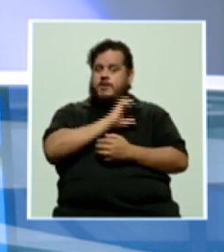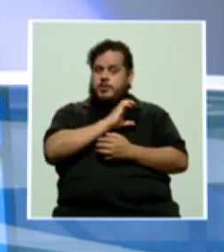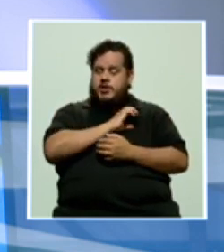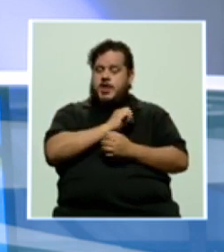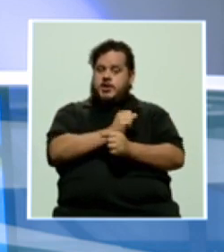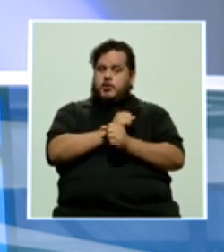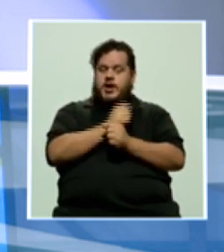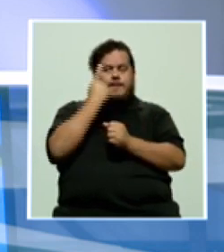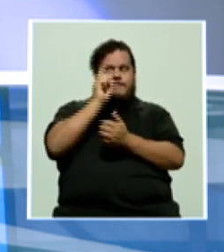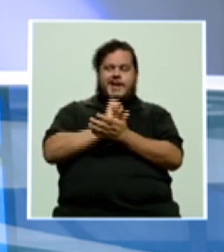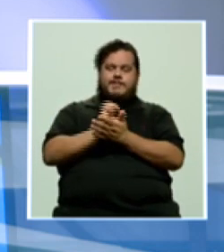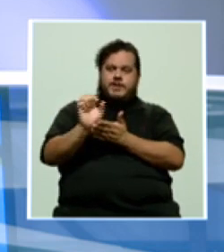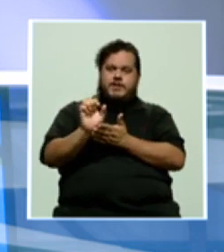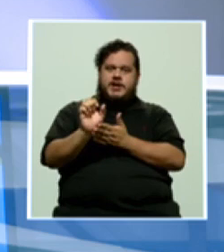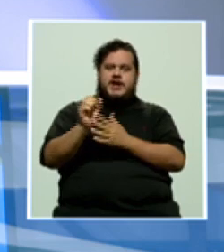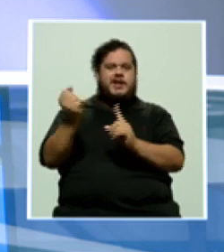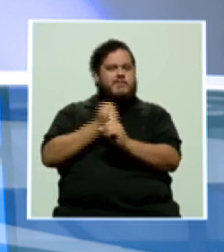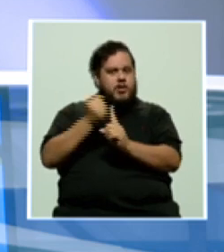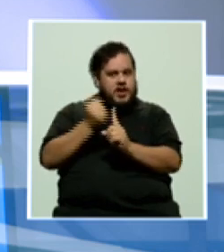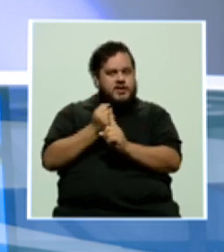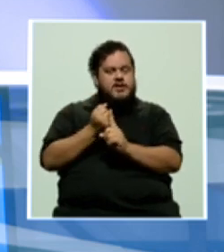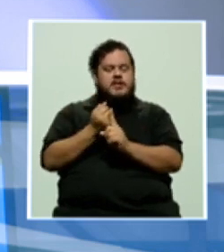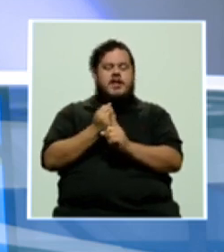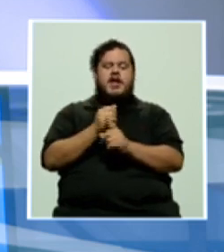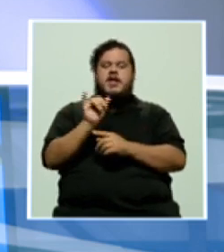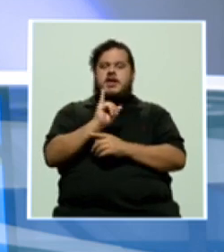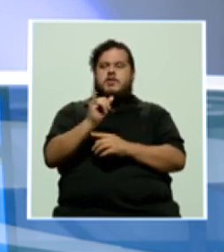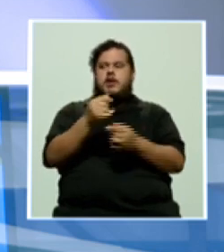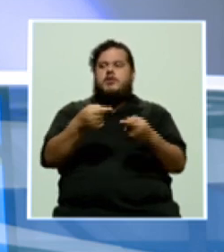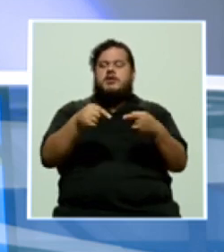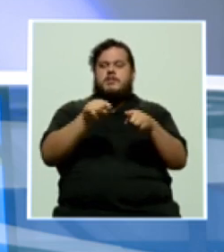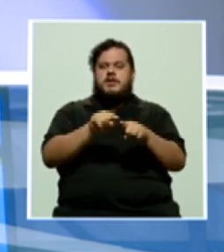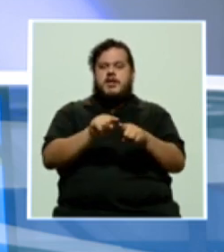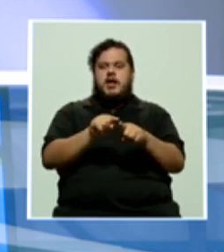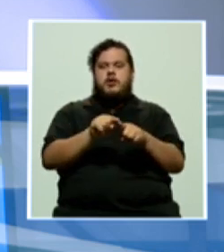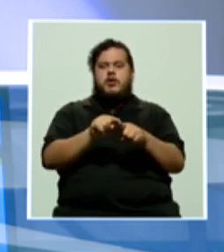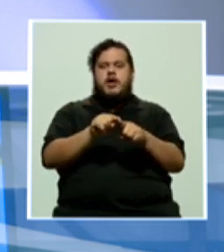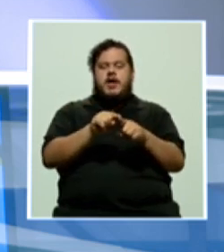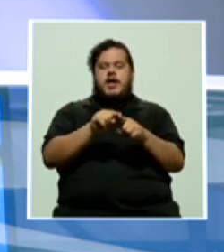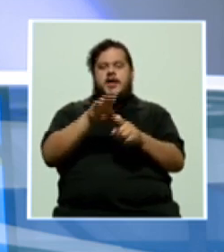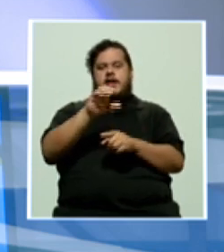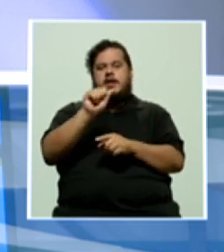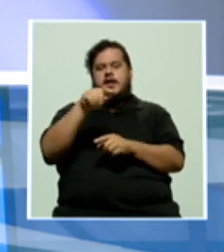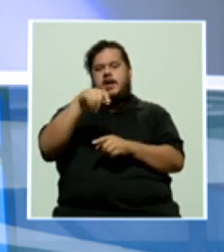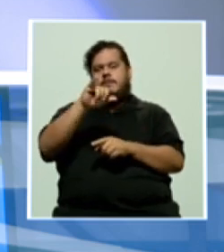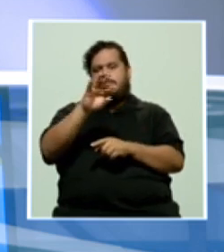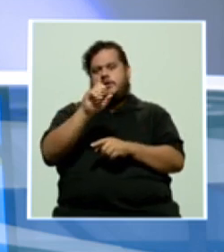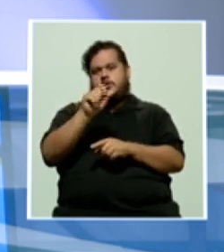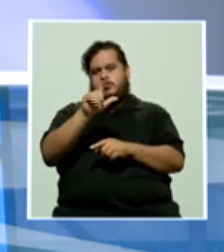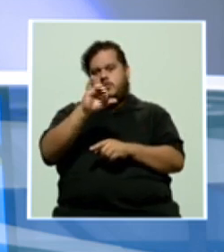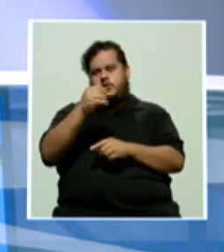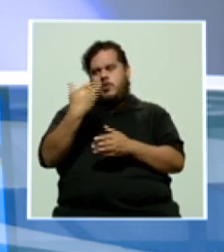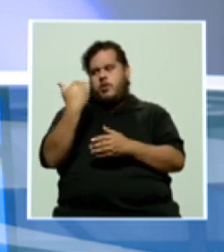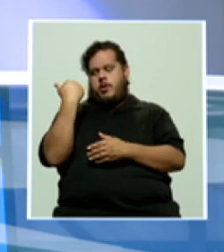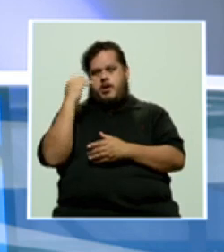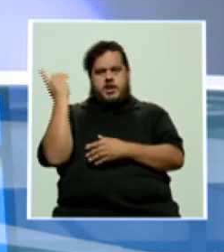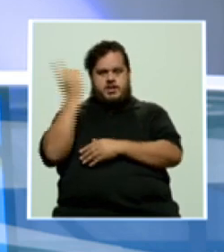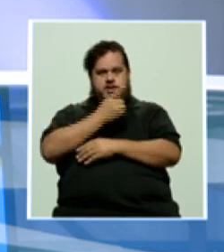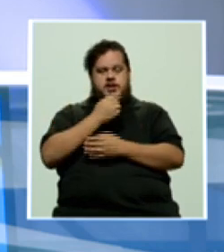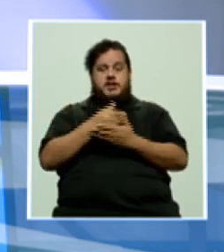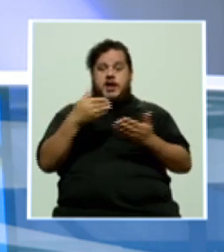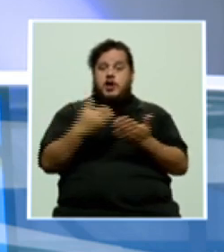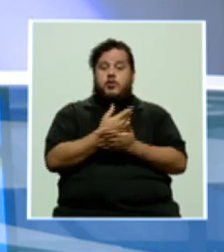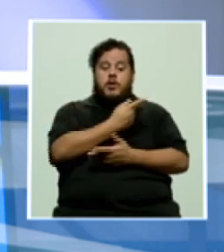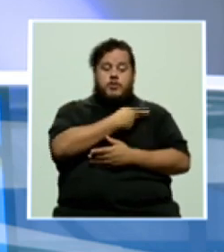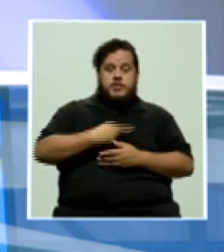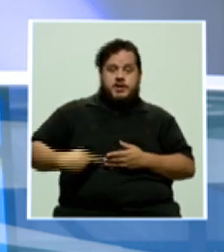prevenir hechos de violencia como los que ocurrieron en el Capitolio hace pocos días. El nuevo presidente de